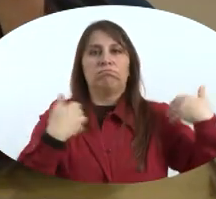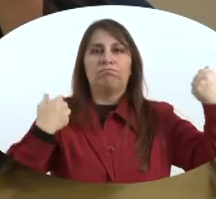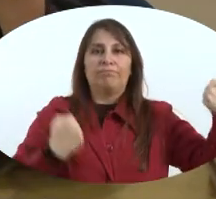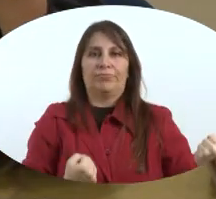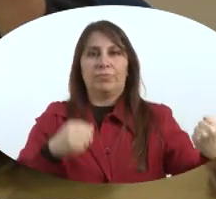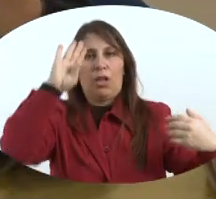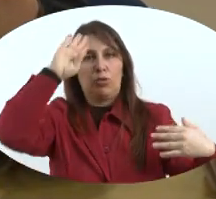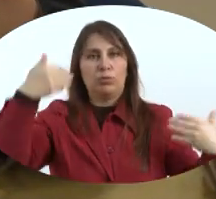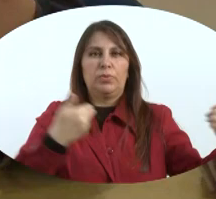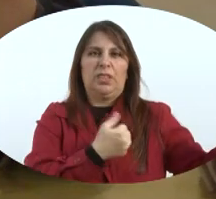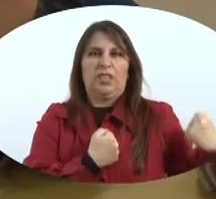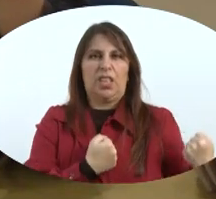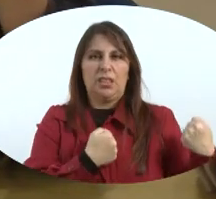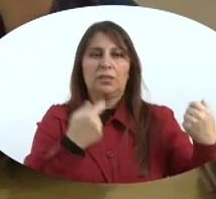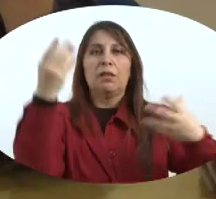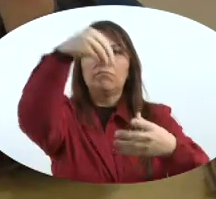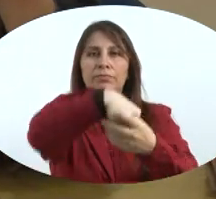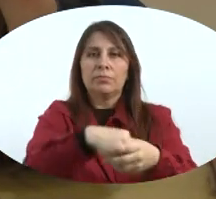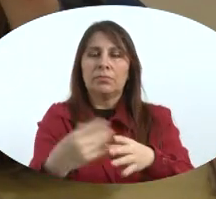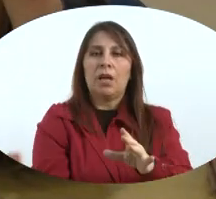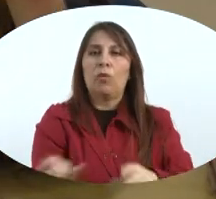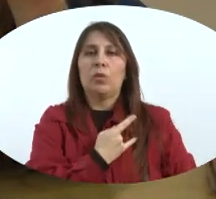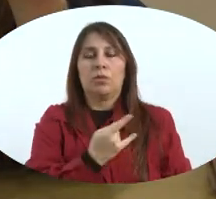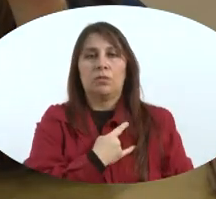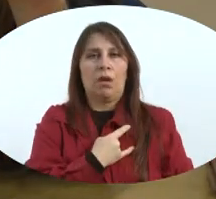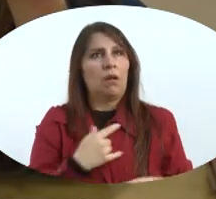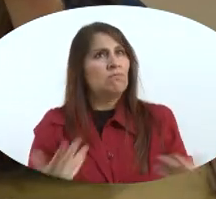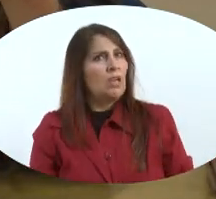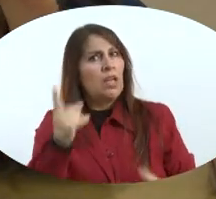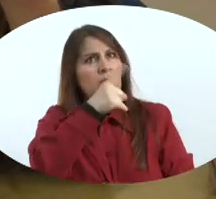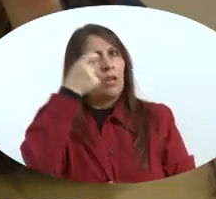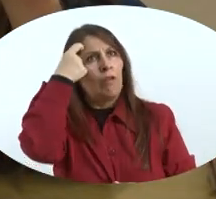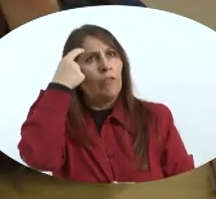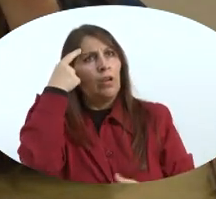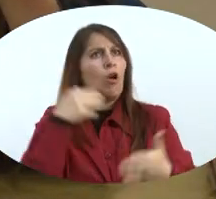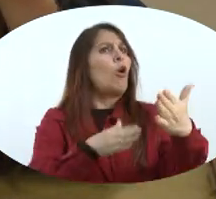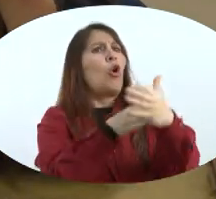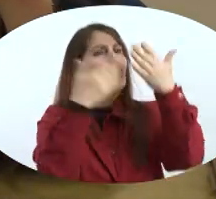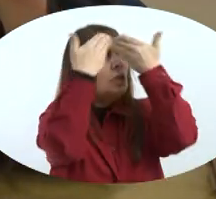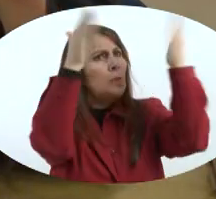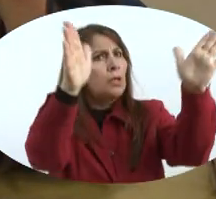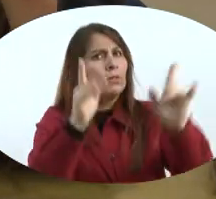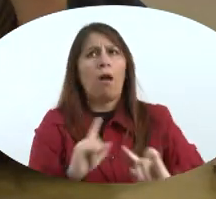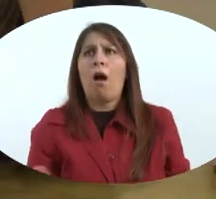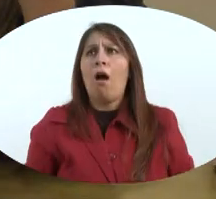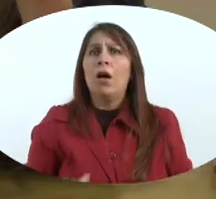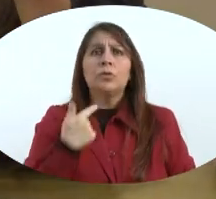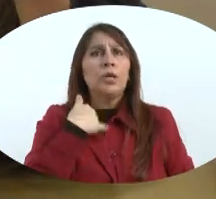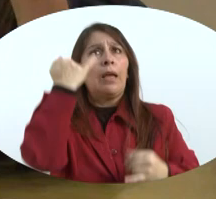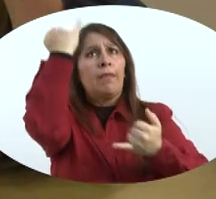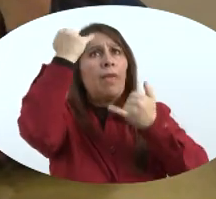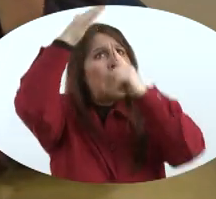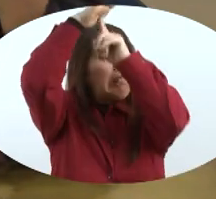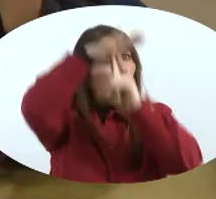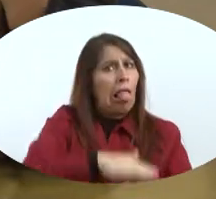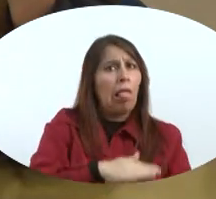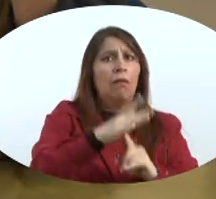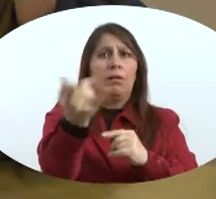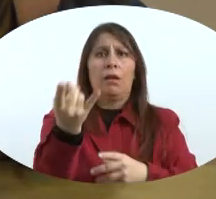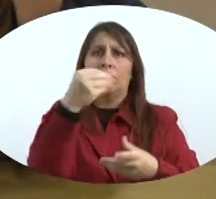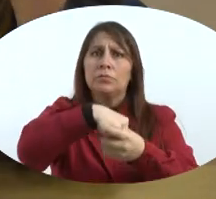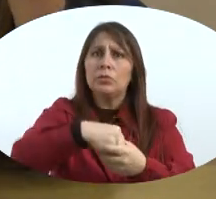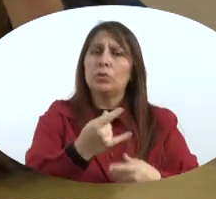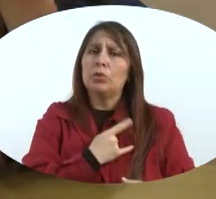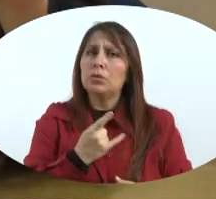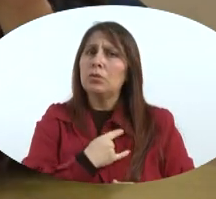puede ser que el gobierno o los gobiernos tan antidemocráticos como este también pretenden censurar censurar las ideas dentro de las universidades